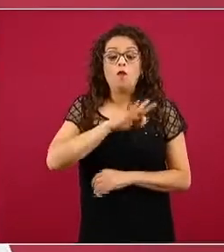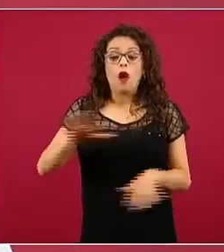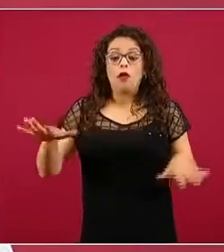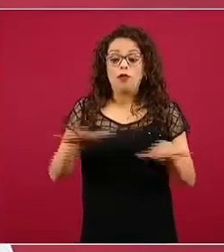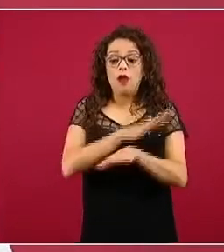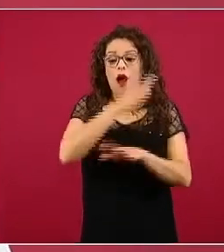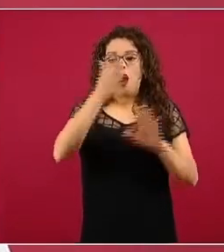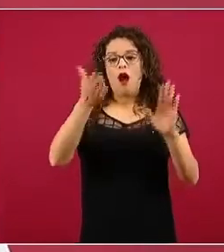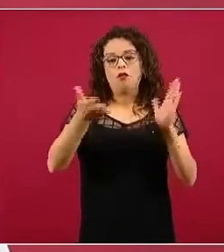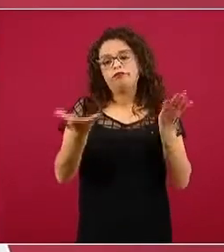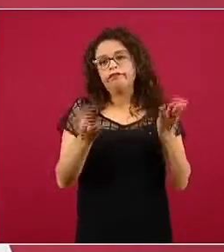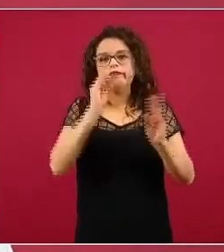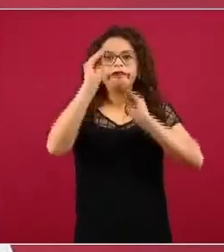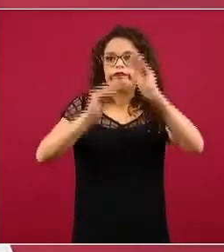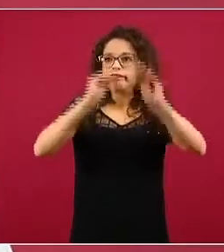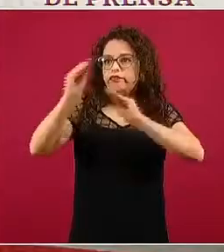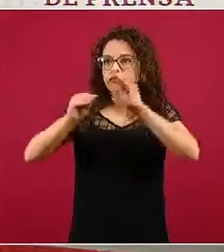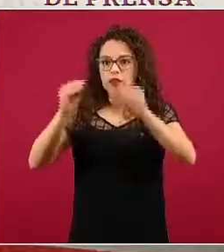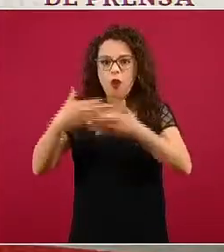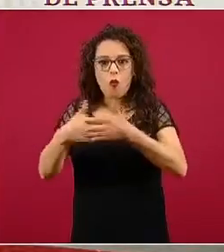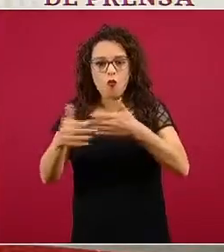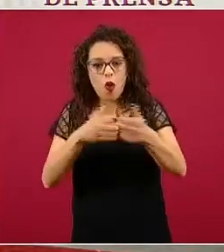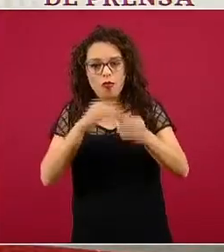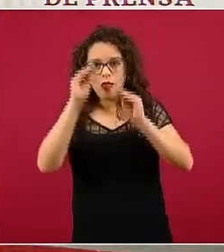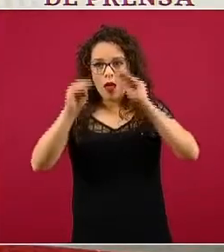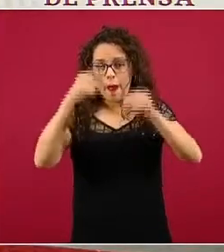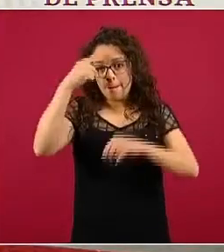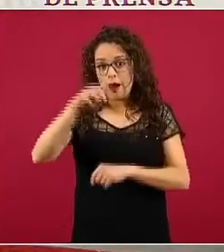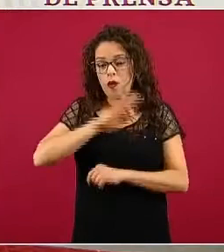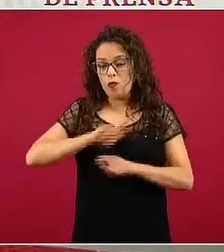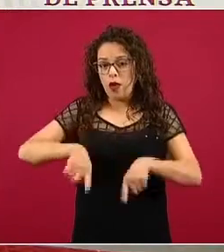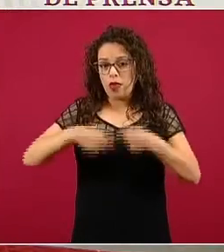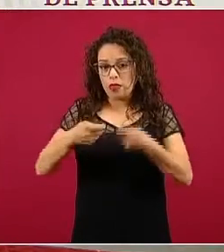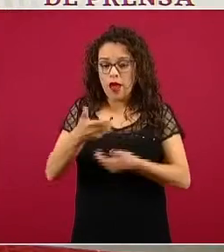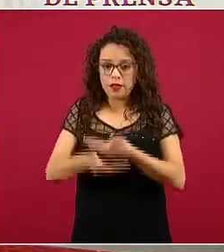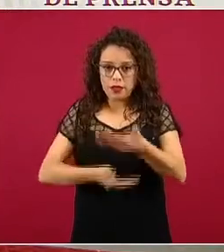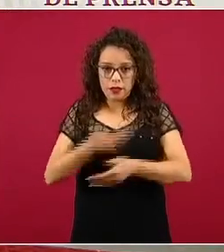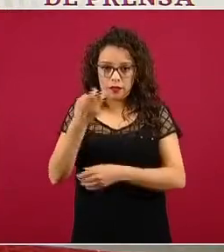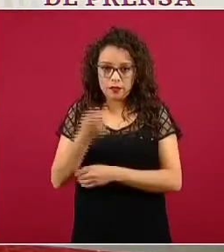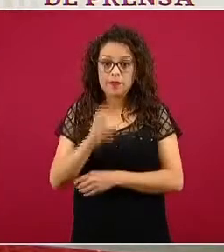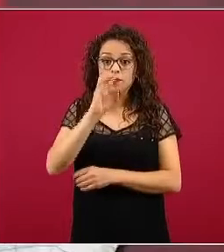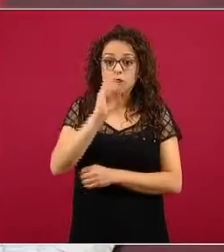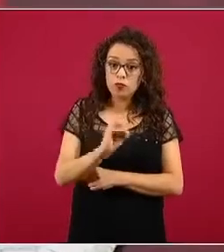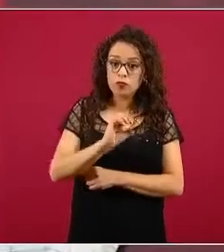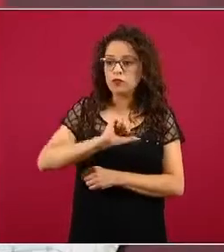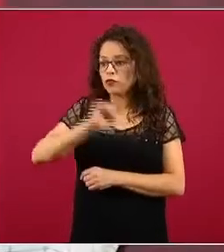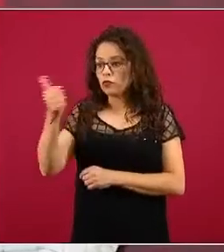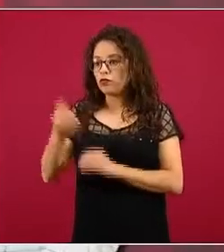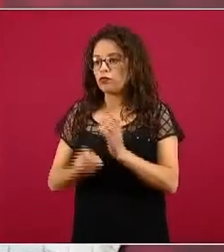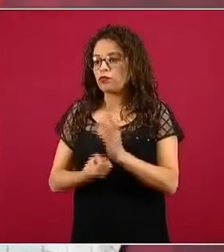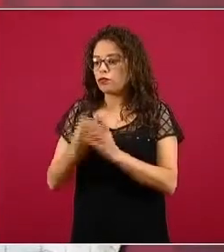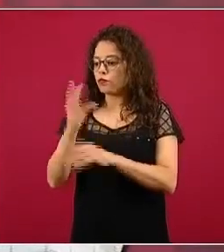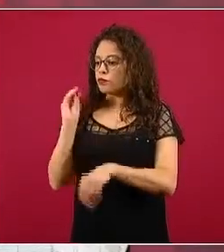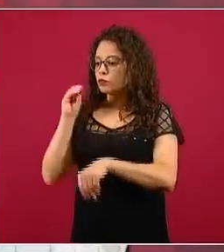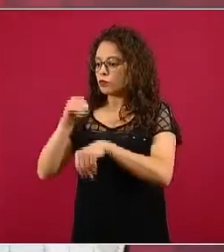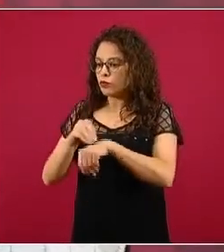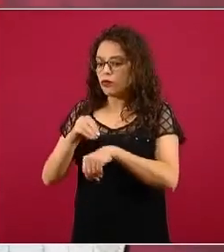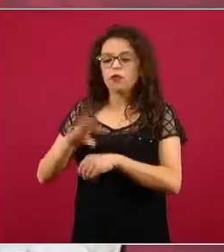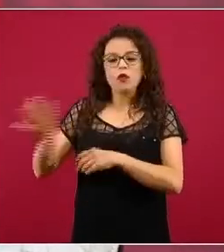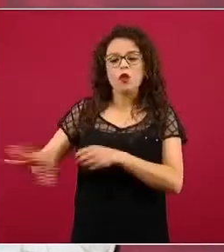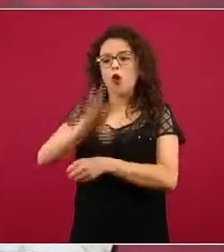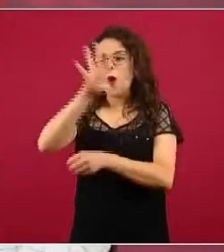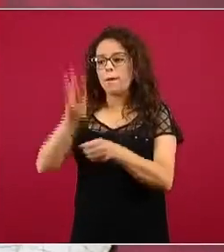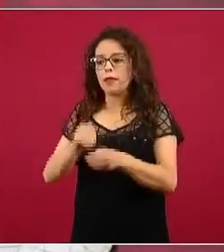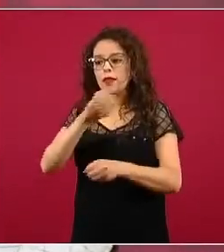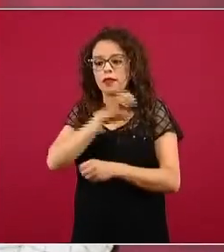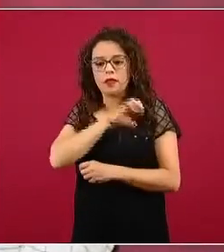áreas o espacios para estos servicios, o generar unidades que sean de especialidad completa para poder llevar a